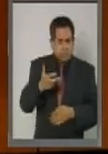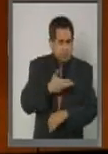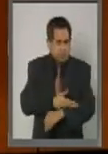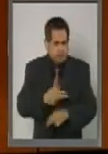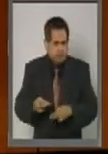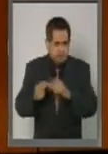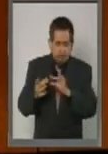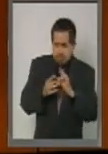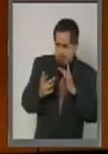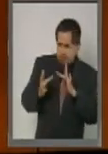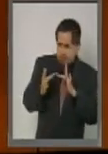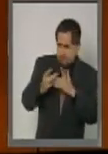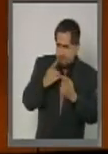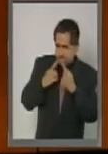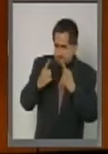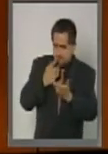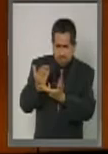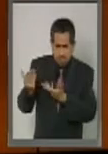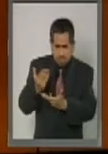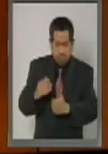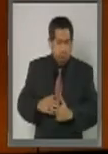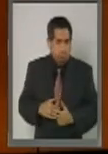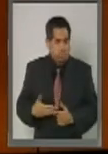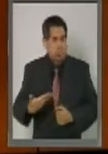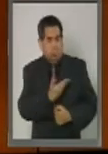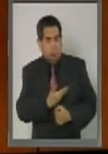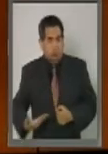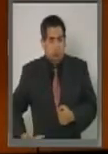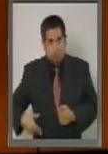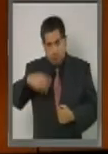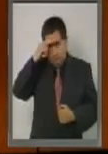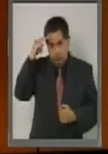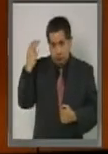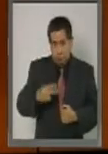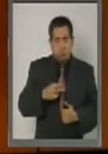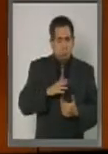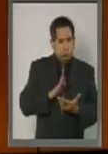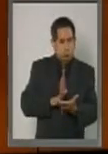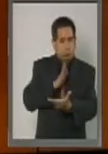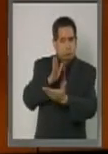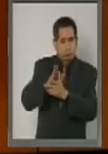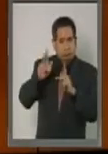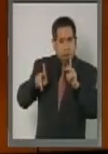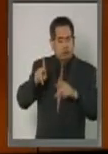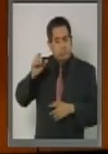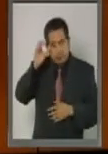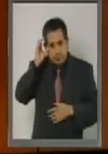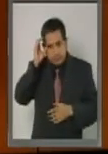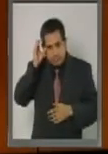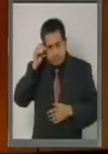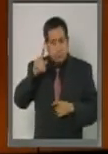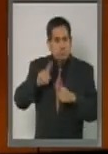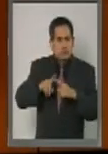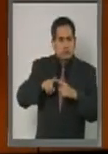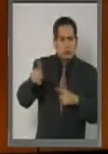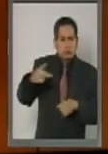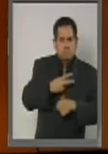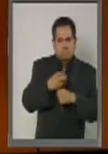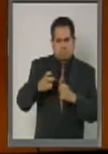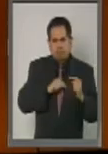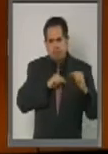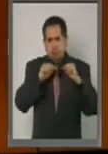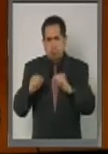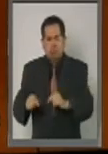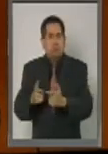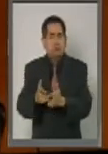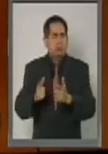de la región. El presidente de la República estuvo recientemente en China, invitado a participar en el foro de